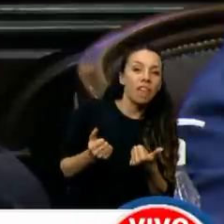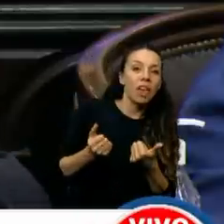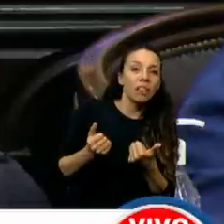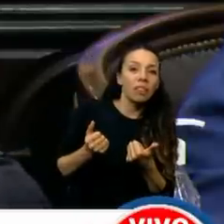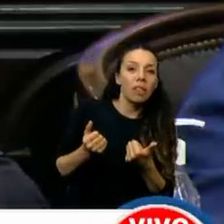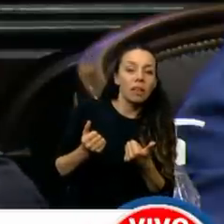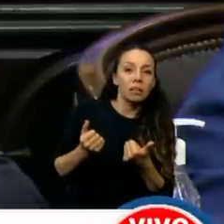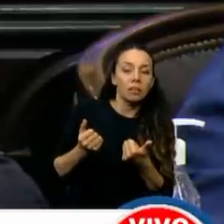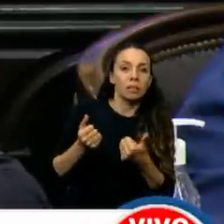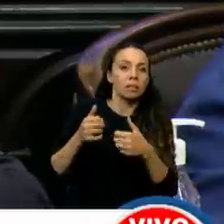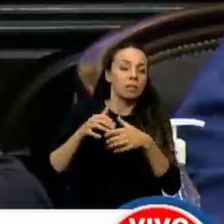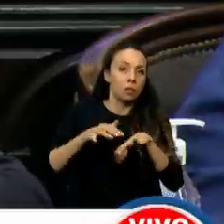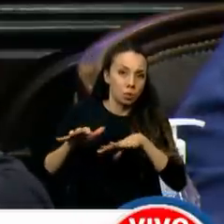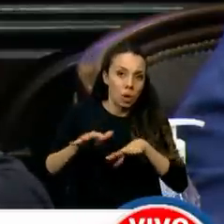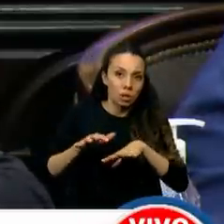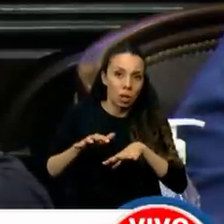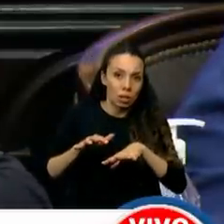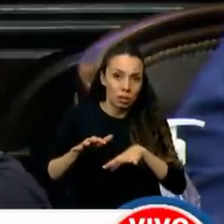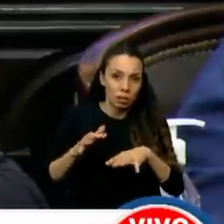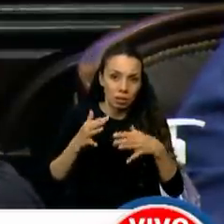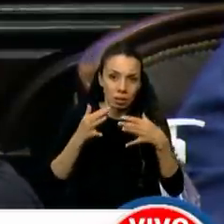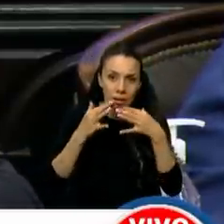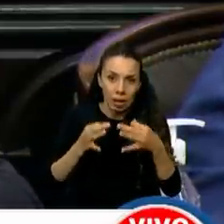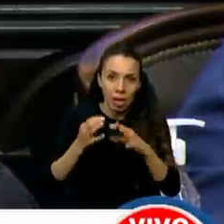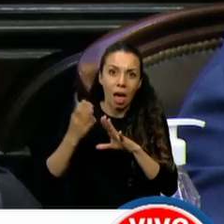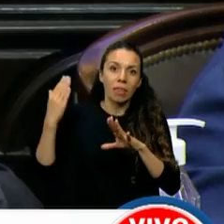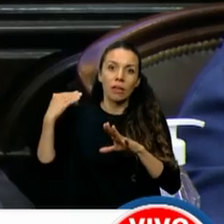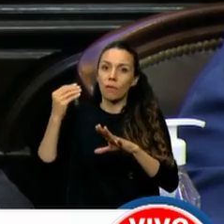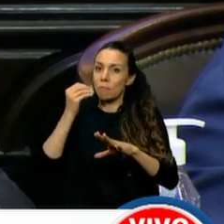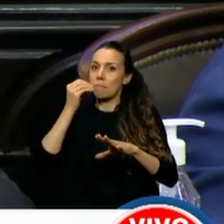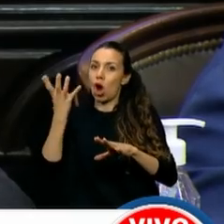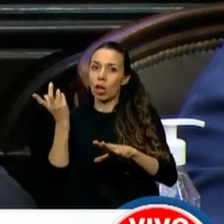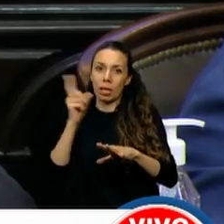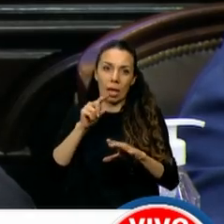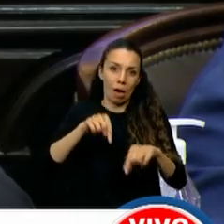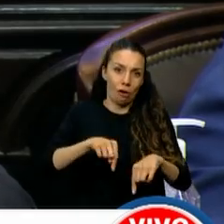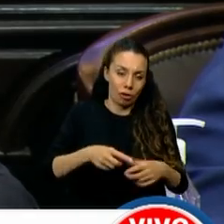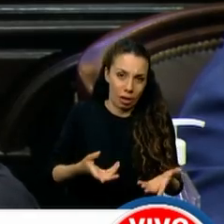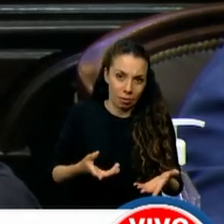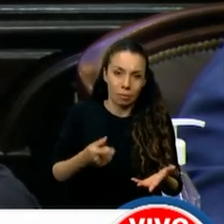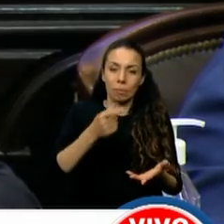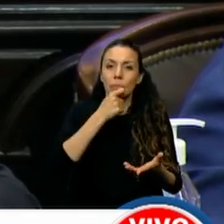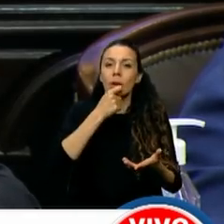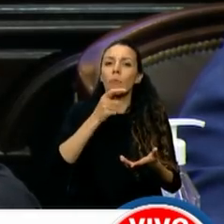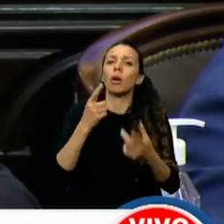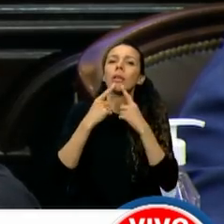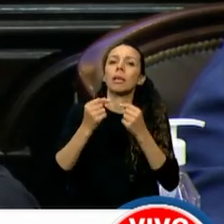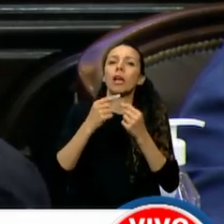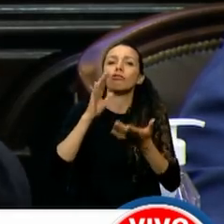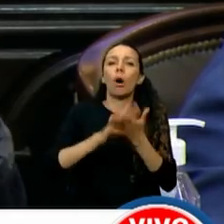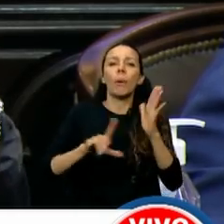mejor que las que hoy estamos viviendo criticaron la reforma del cálculo de las jubilaciones